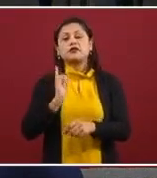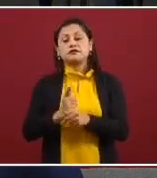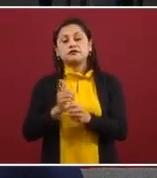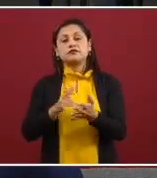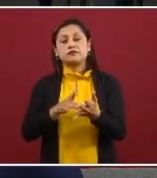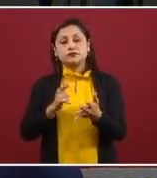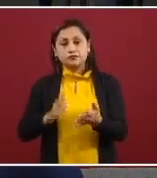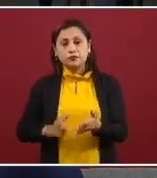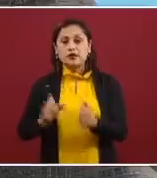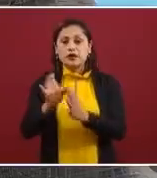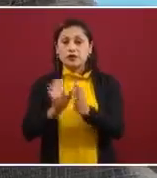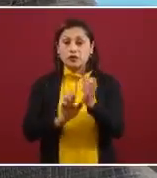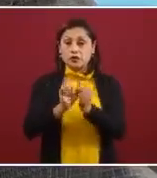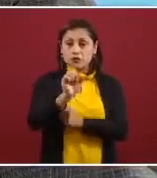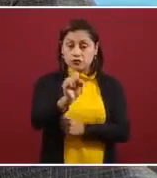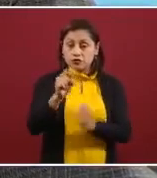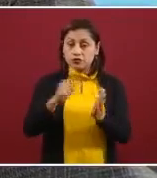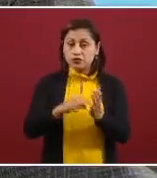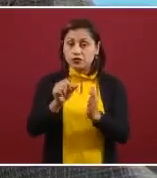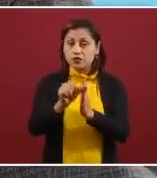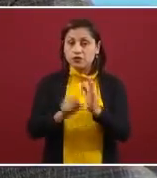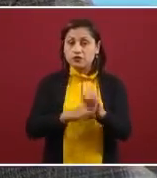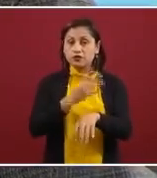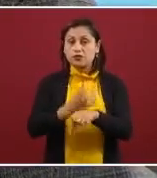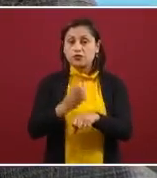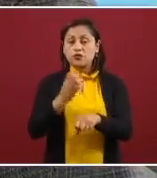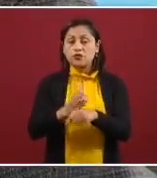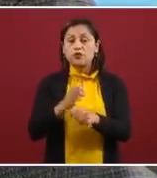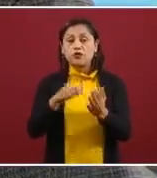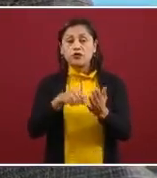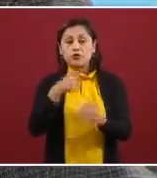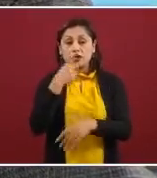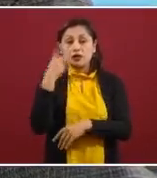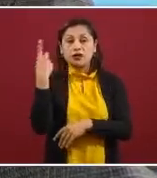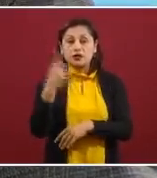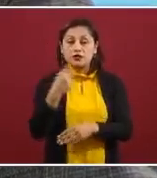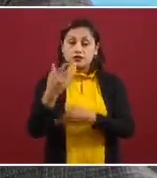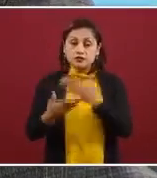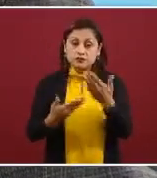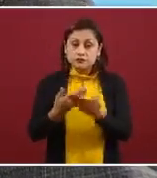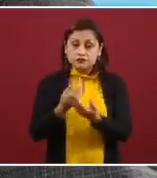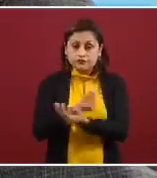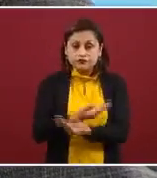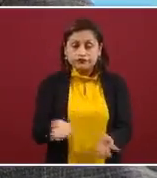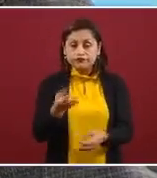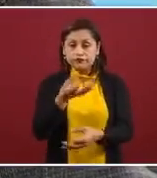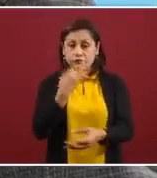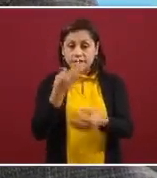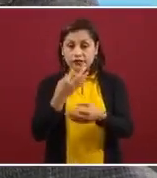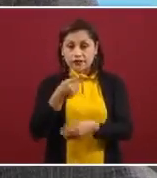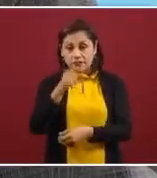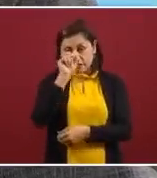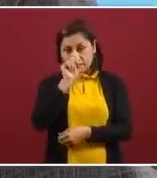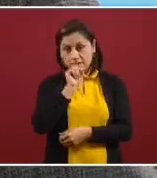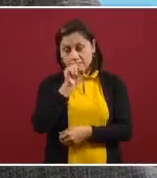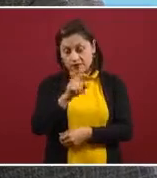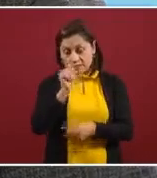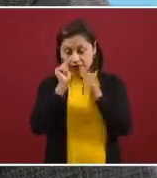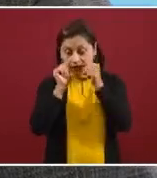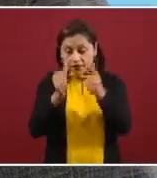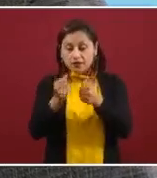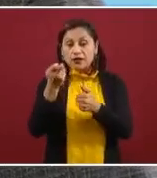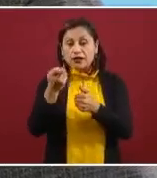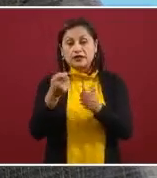artículo constitucional con servicios integrales de salud y medicamentos gratuitos para toda la población es una